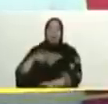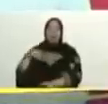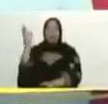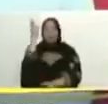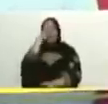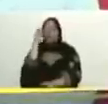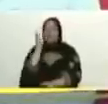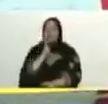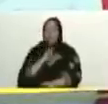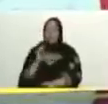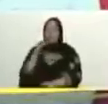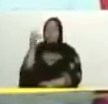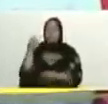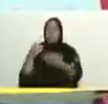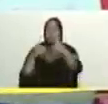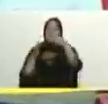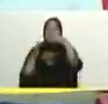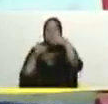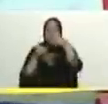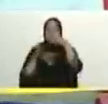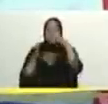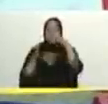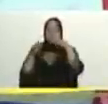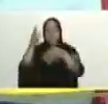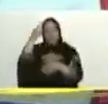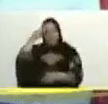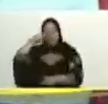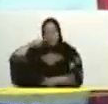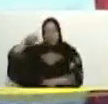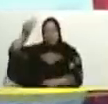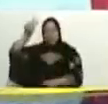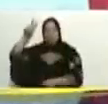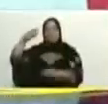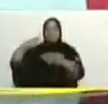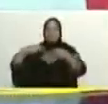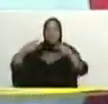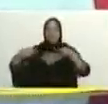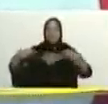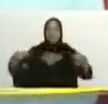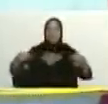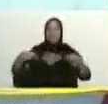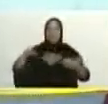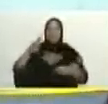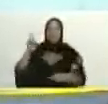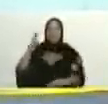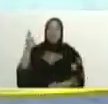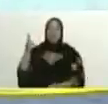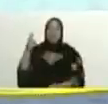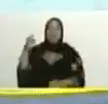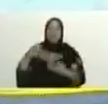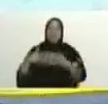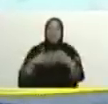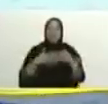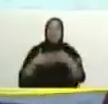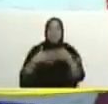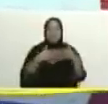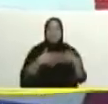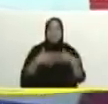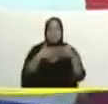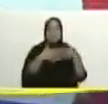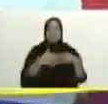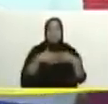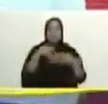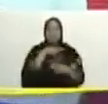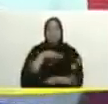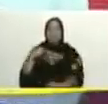Brasil, Panamá, México, Nicaragua, Honduras, Estados Unidos, la